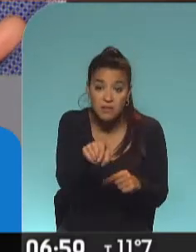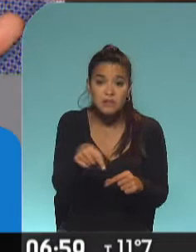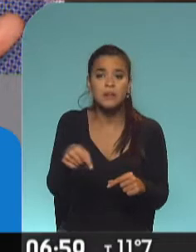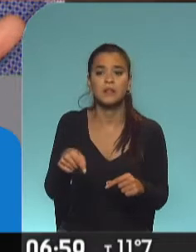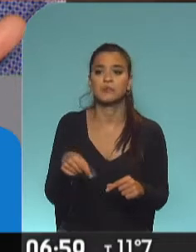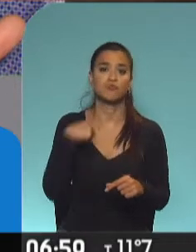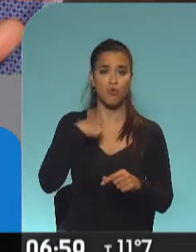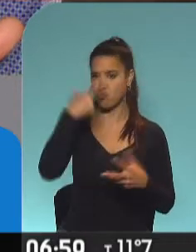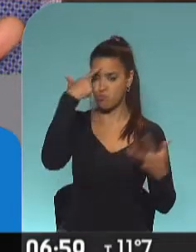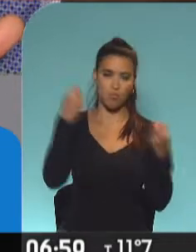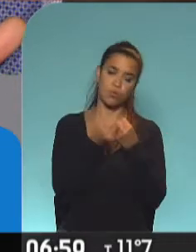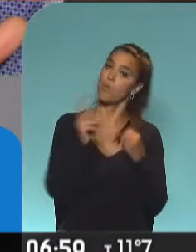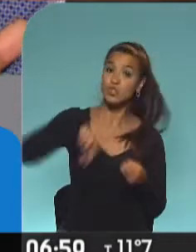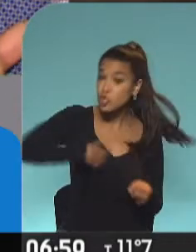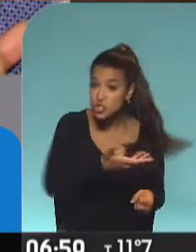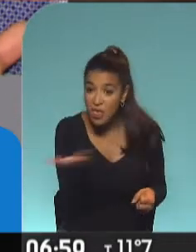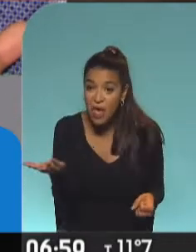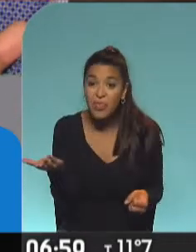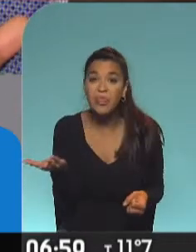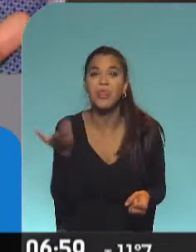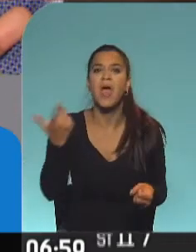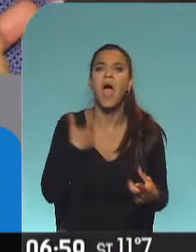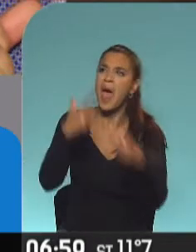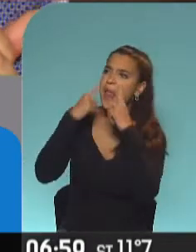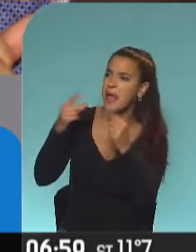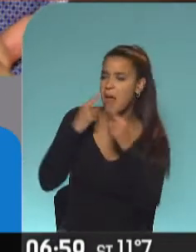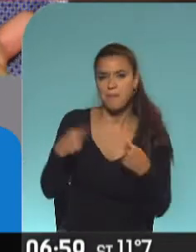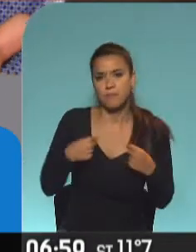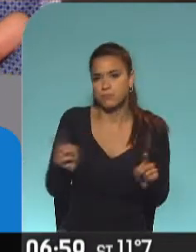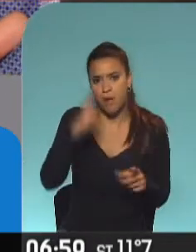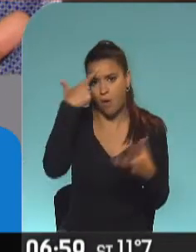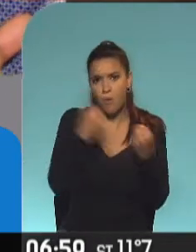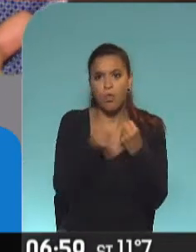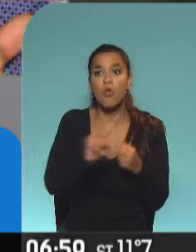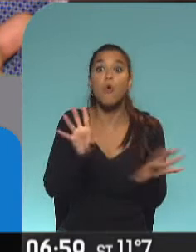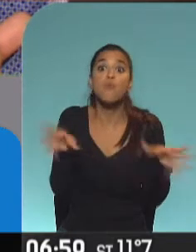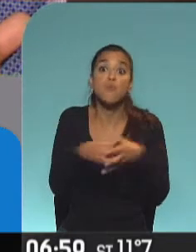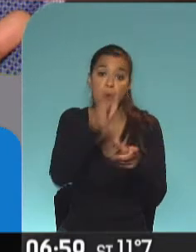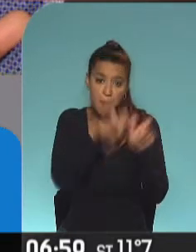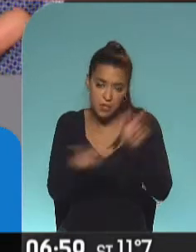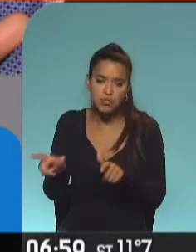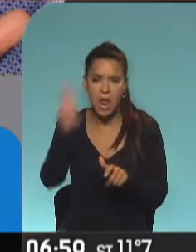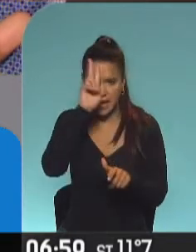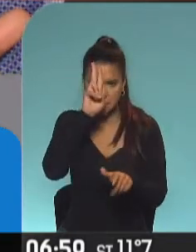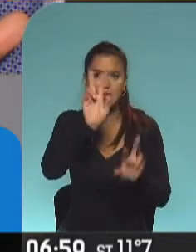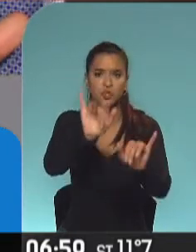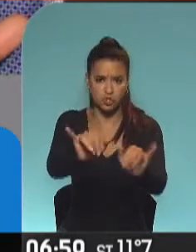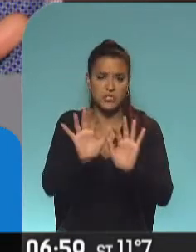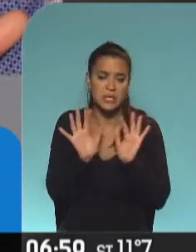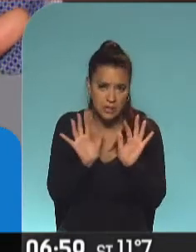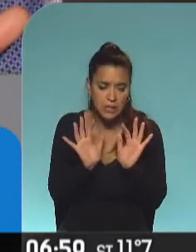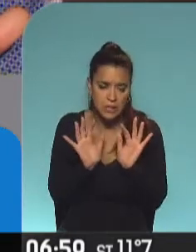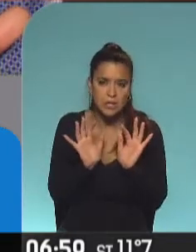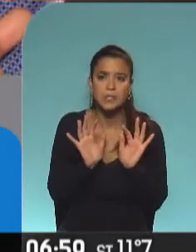de acuerdo que sea la sociedad toda que sale a reclamar. A ver, es un grupo de personas muy respetables, yo los respeto,